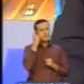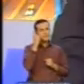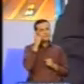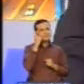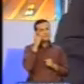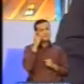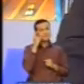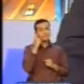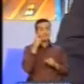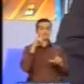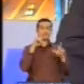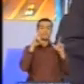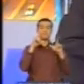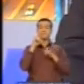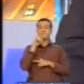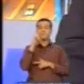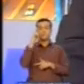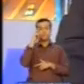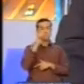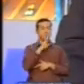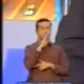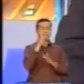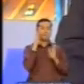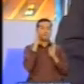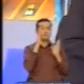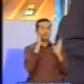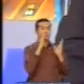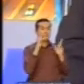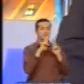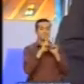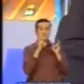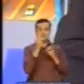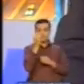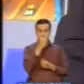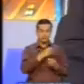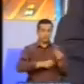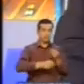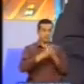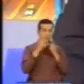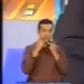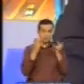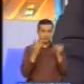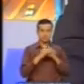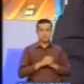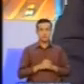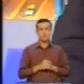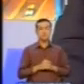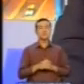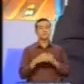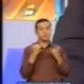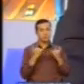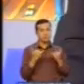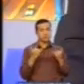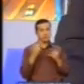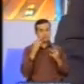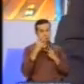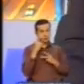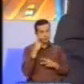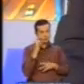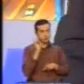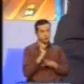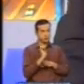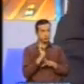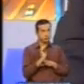el protagonismo del Estado a través del gobierno central en términos de inversión pública. Hoy estamos viendo que el